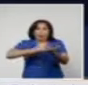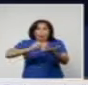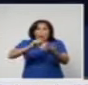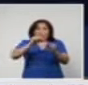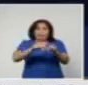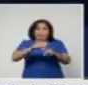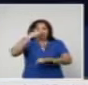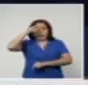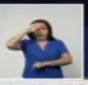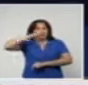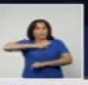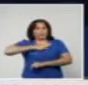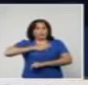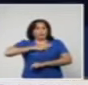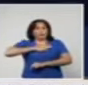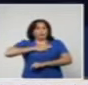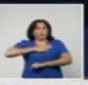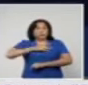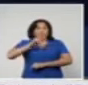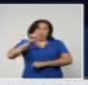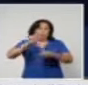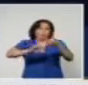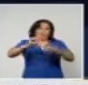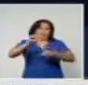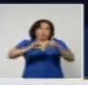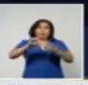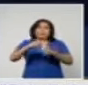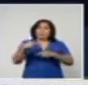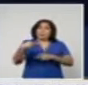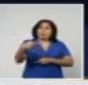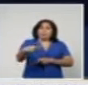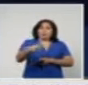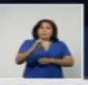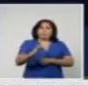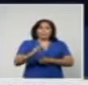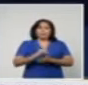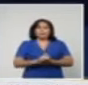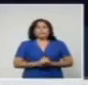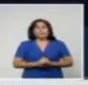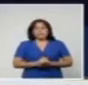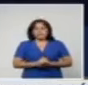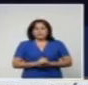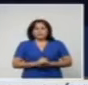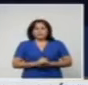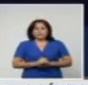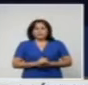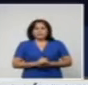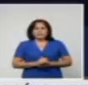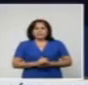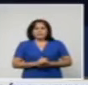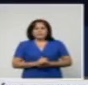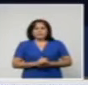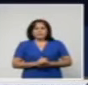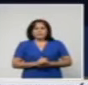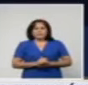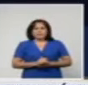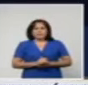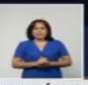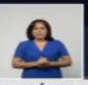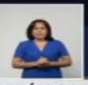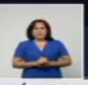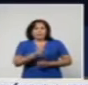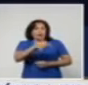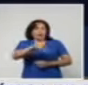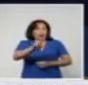cubanos. Ese es el comportamiento que hemos tenido en los últimos días. De ellos,